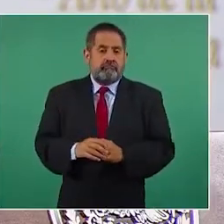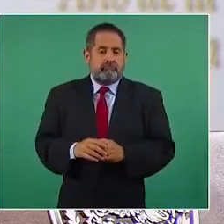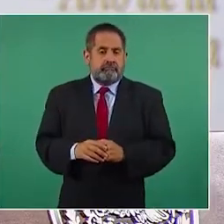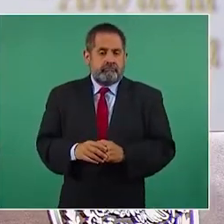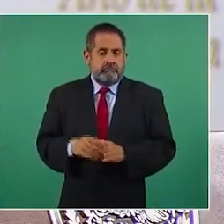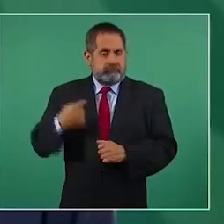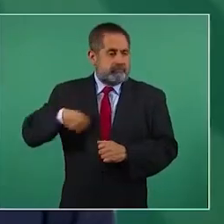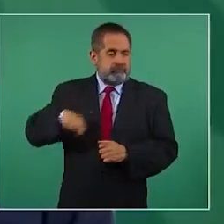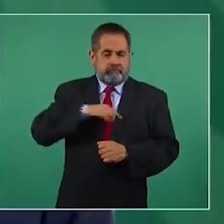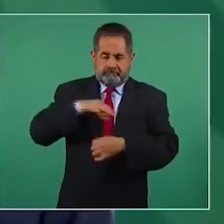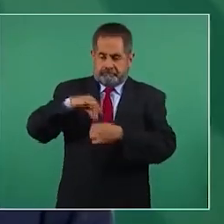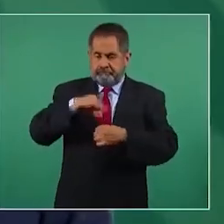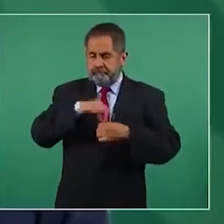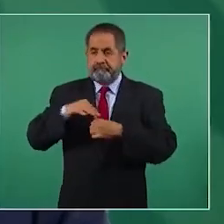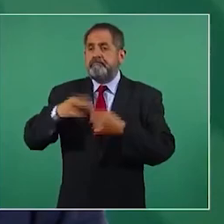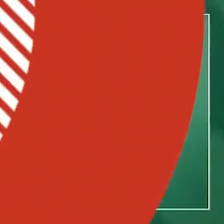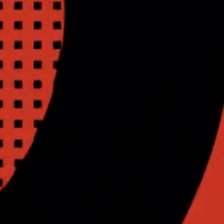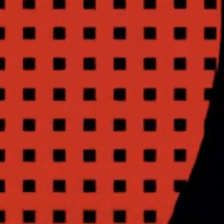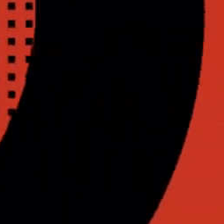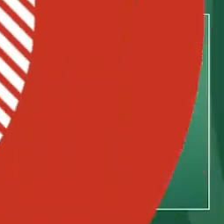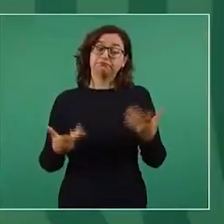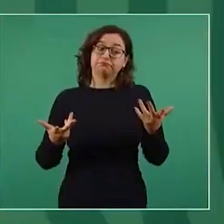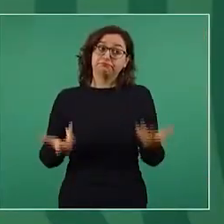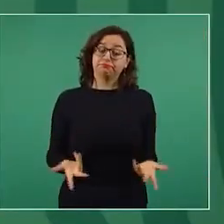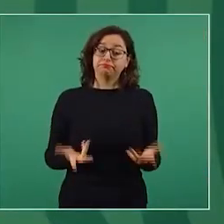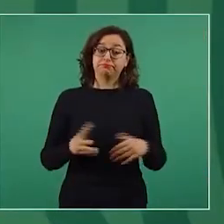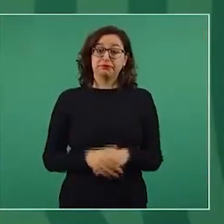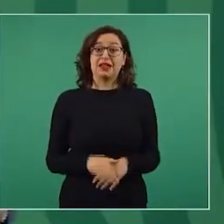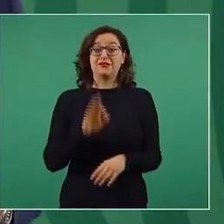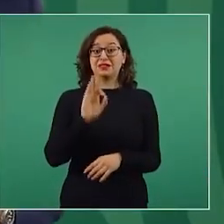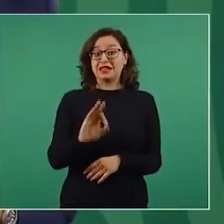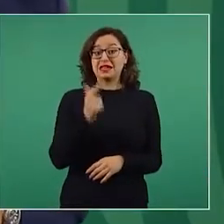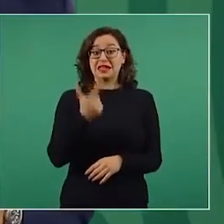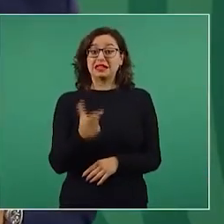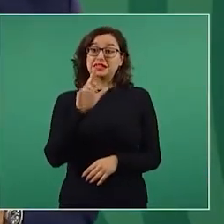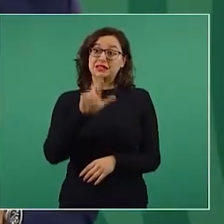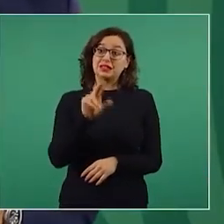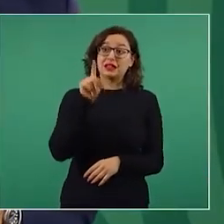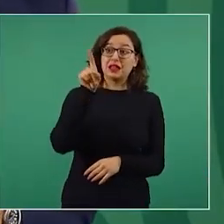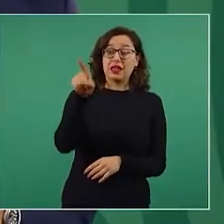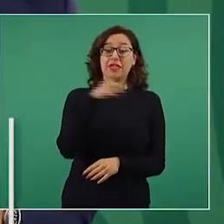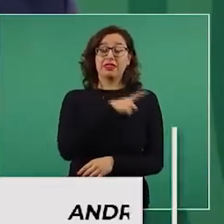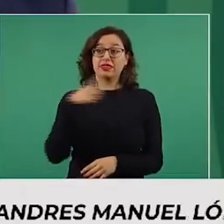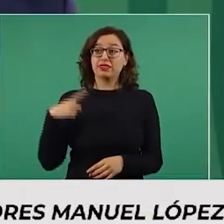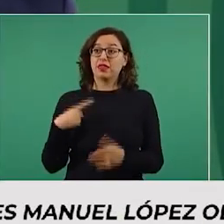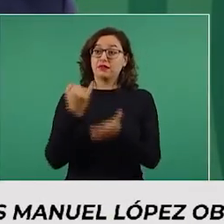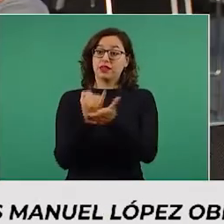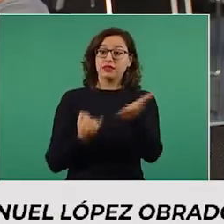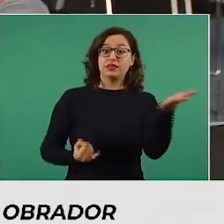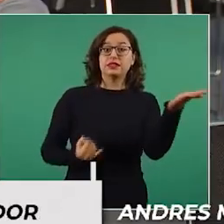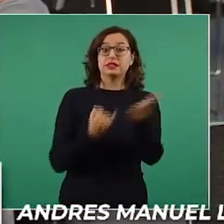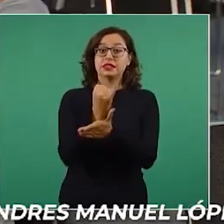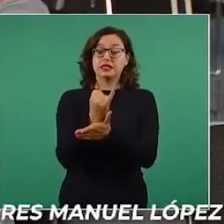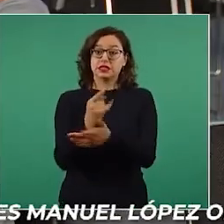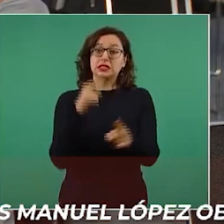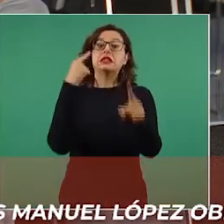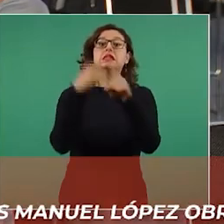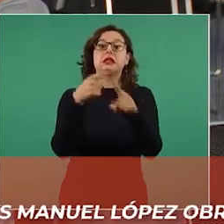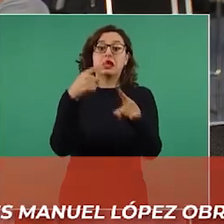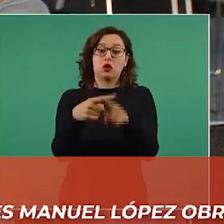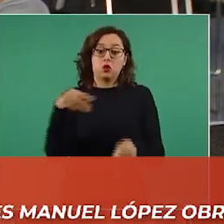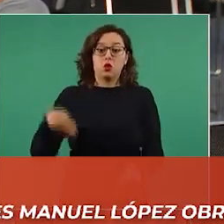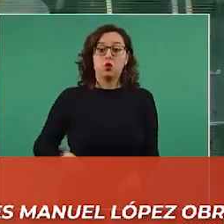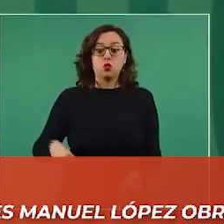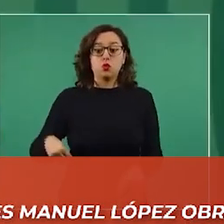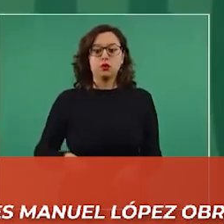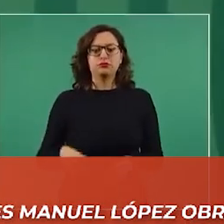porque nosotros estamos aquí por voluntad del pueblo. En este caso, la fiscalía. Sí, pero la responsabilidad política, ¿de quién es?